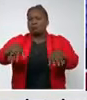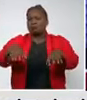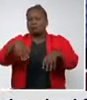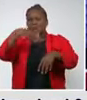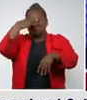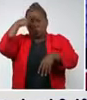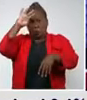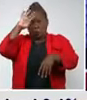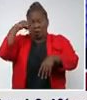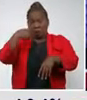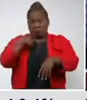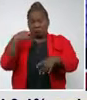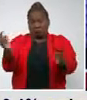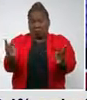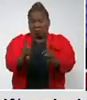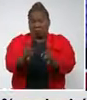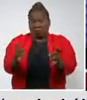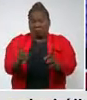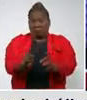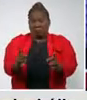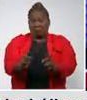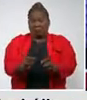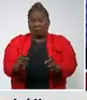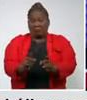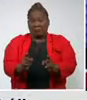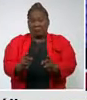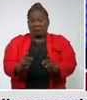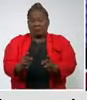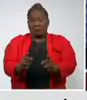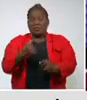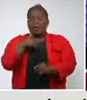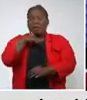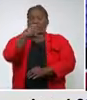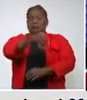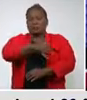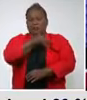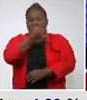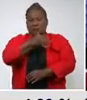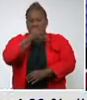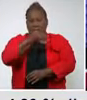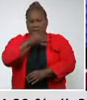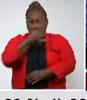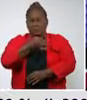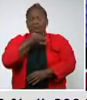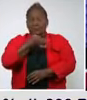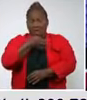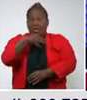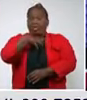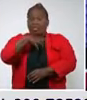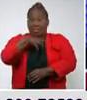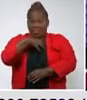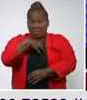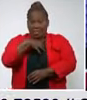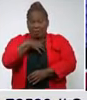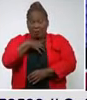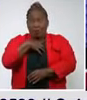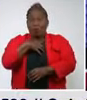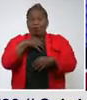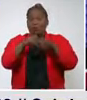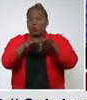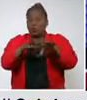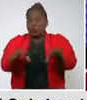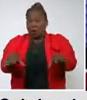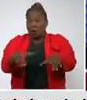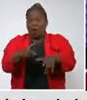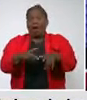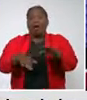resumir, en definitiva, como ya dije anteriormente, todavía una elevada transmisión, que no tengo